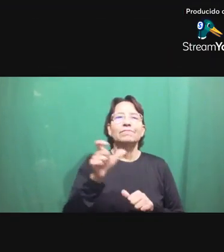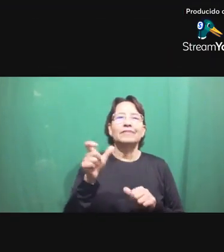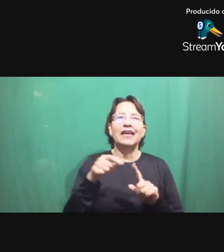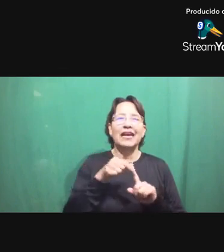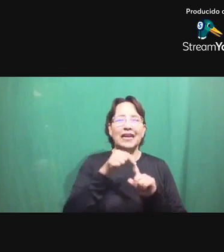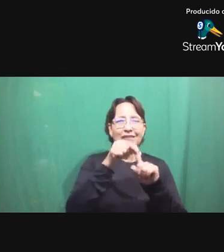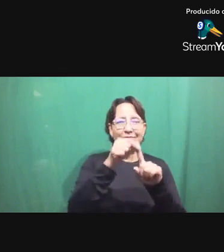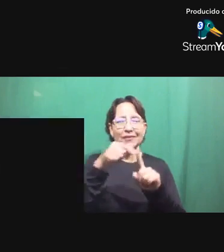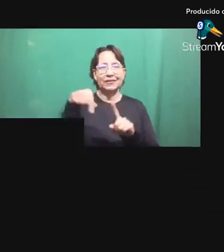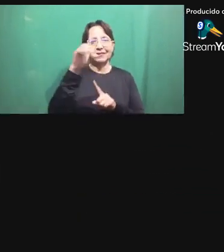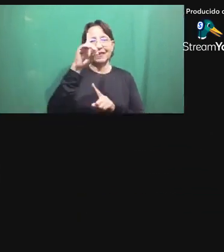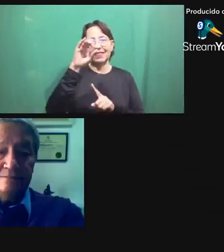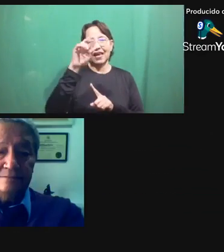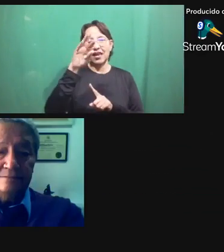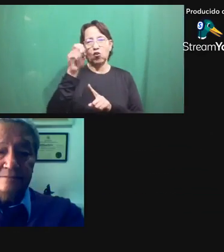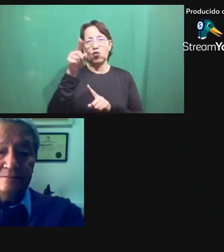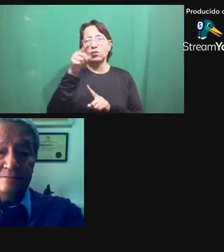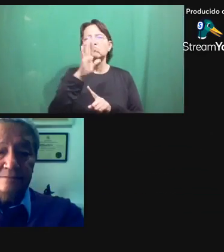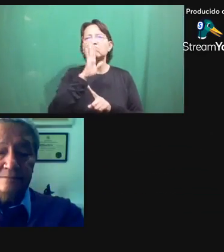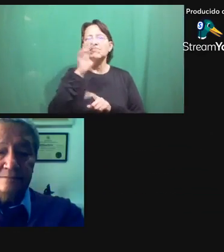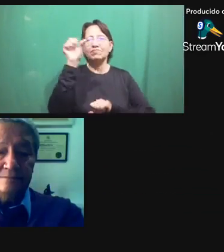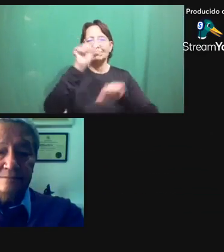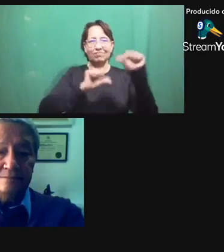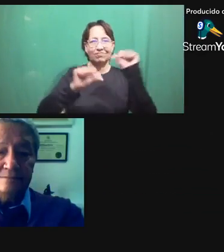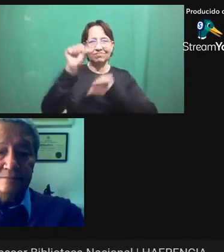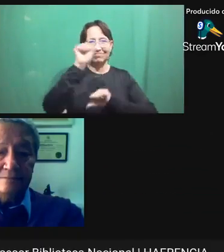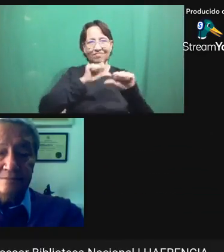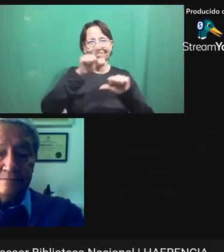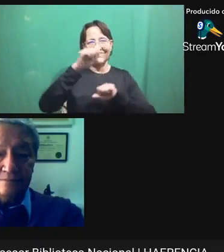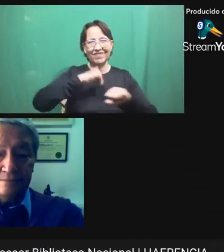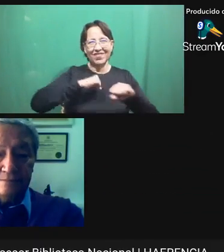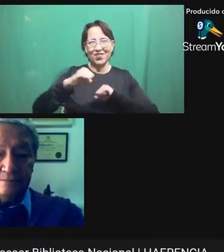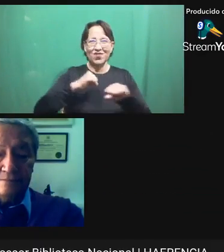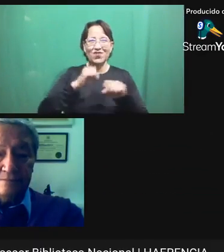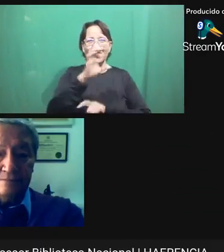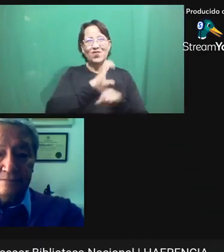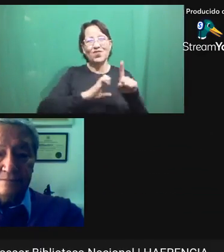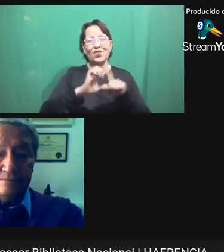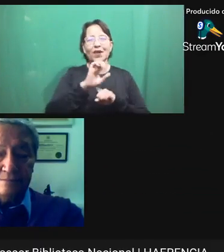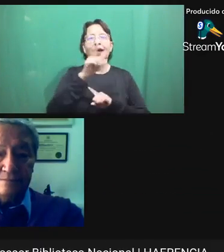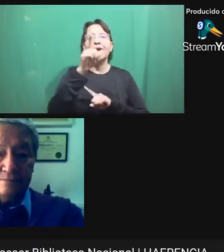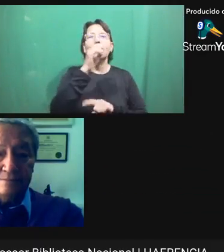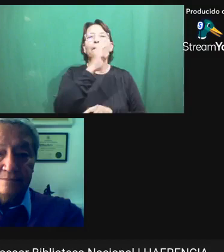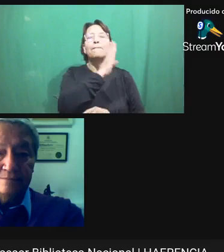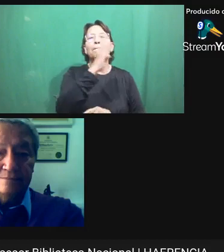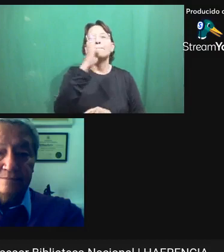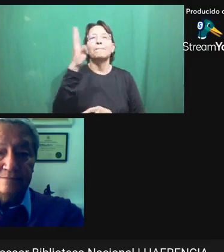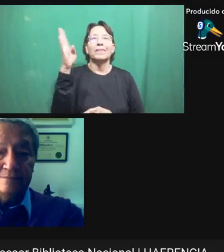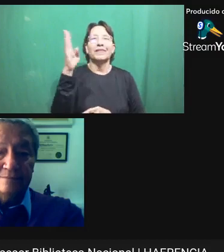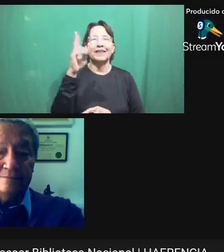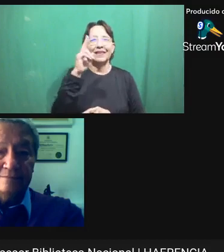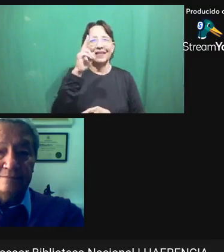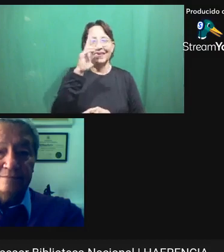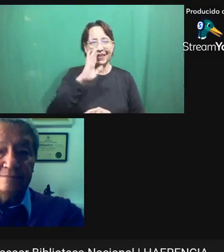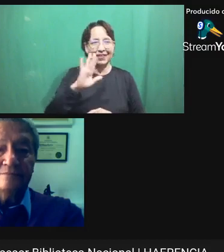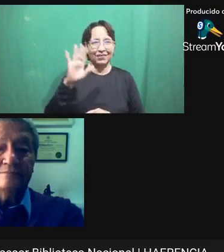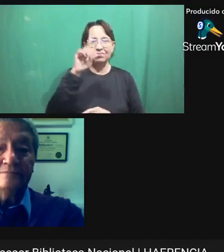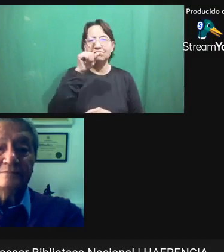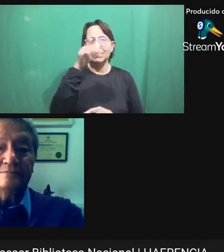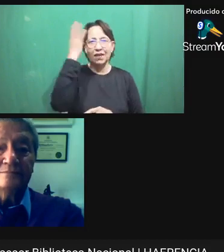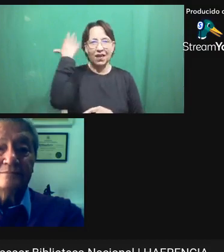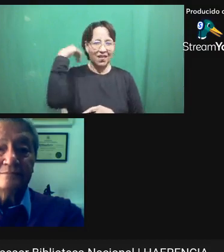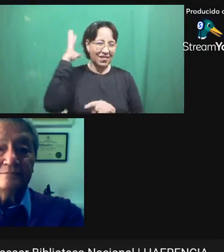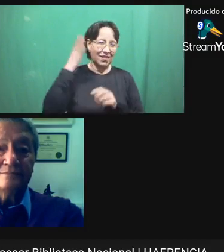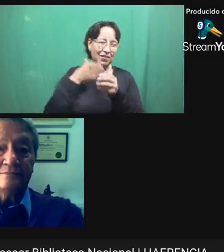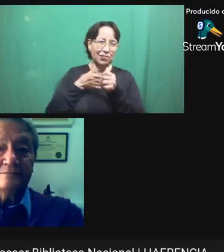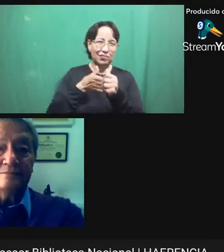Darío Rodríguez Ramírez. Él es químico, gestor cultural y asesor de la Biblioteca Nacional. Él dirigió en su momento